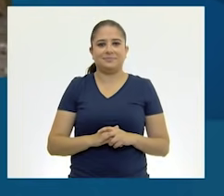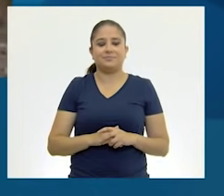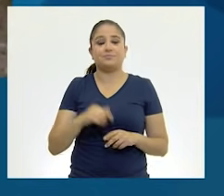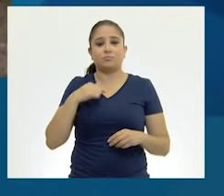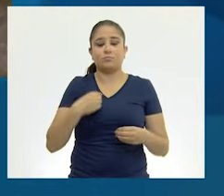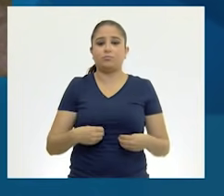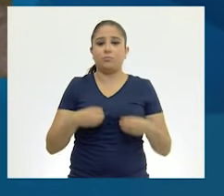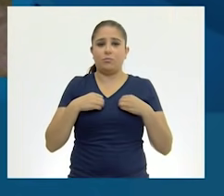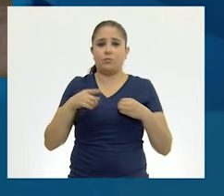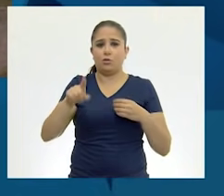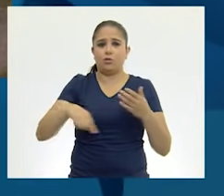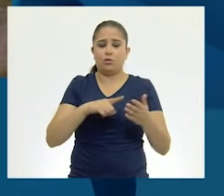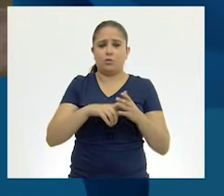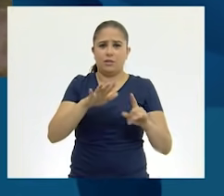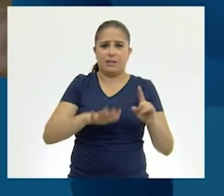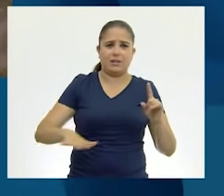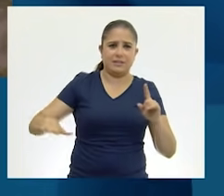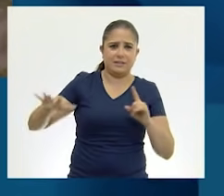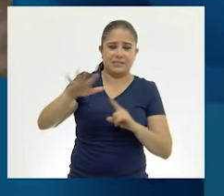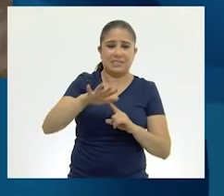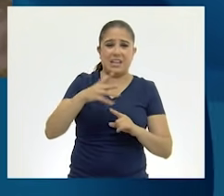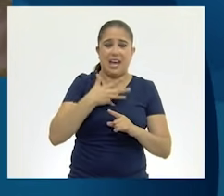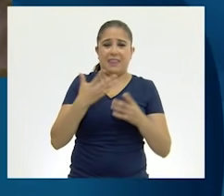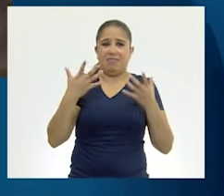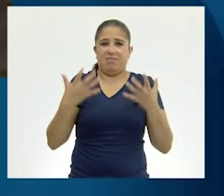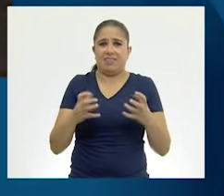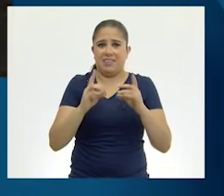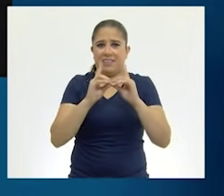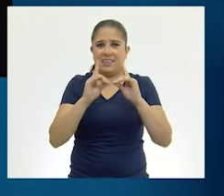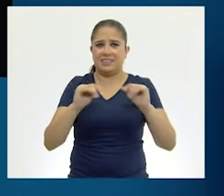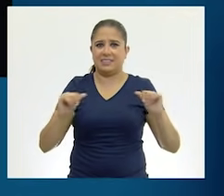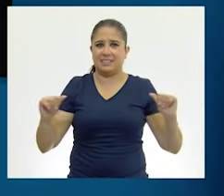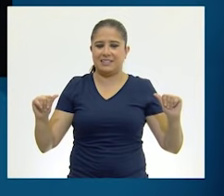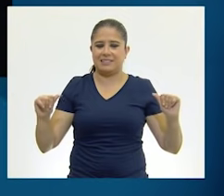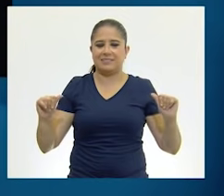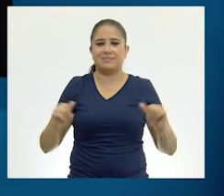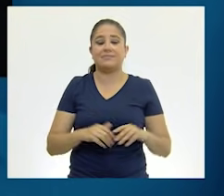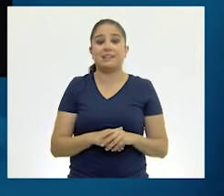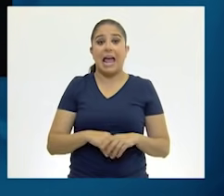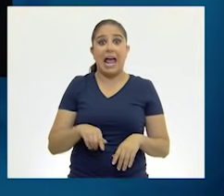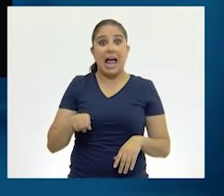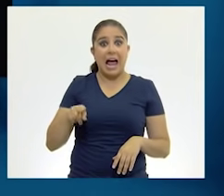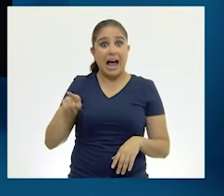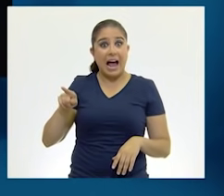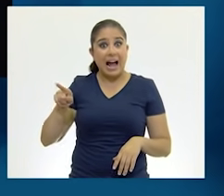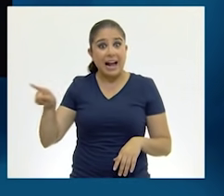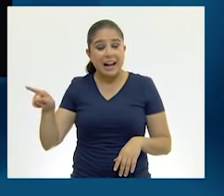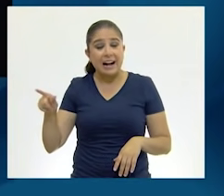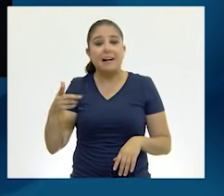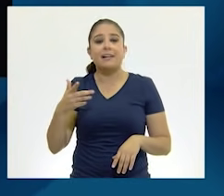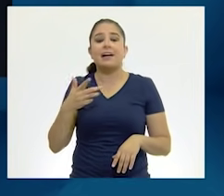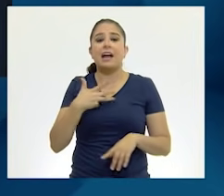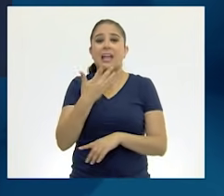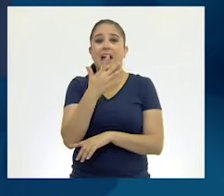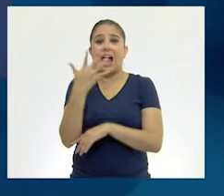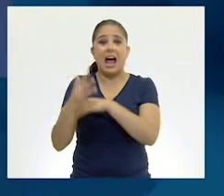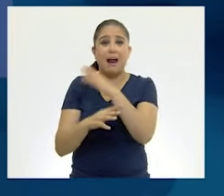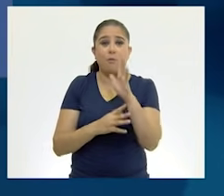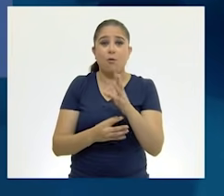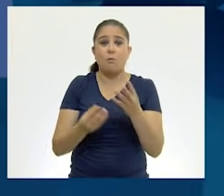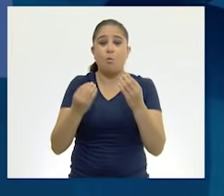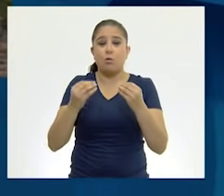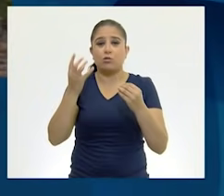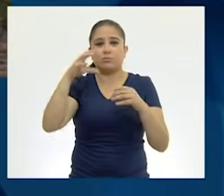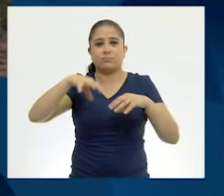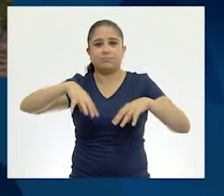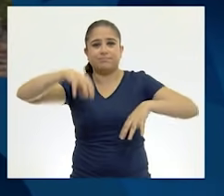Vivo en el valle de Mezquital, en medio del desierto. Aquí, en lugar de árboles, hay muchos